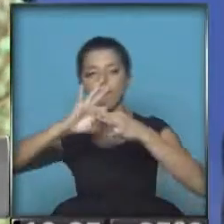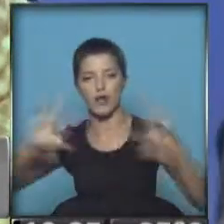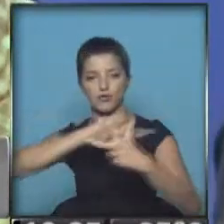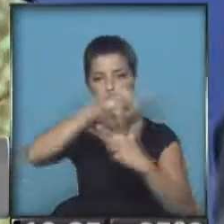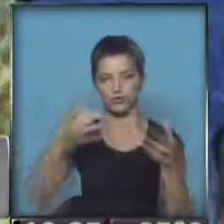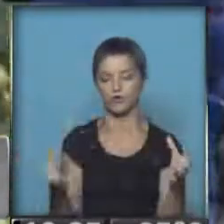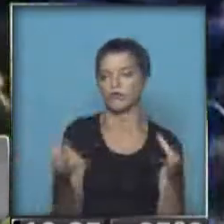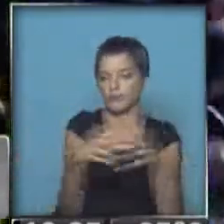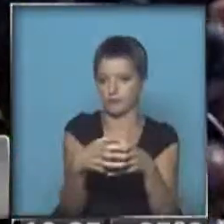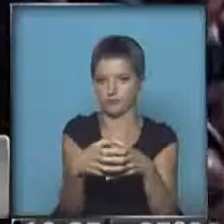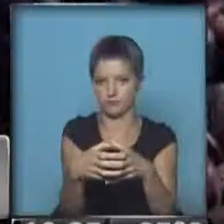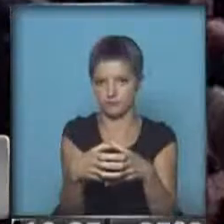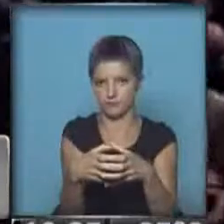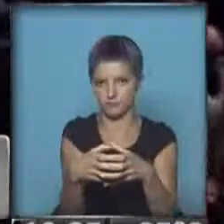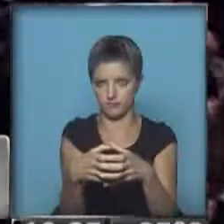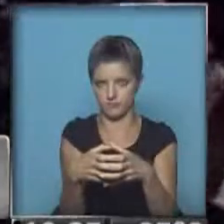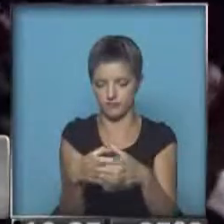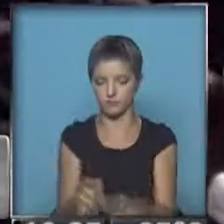democráticos.